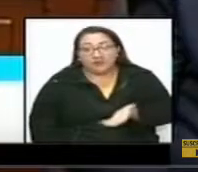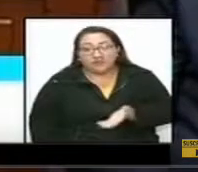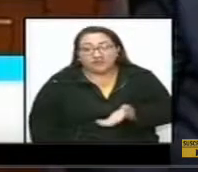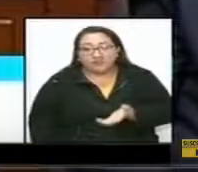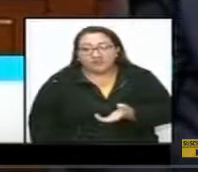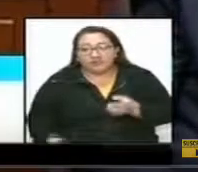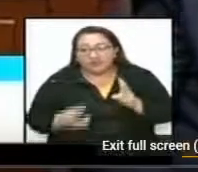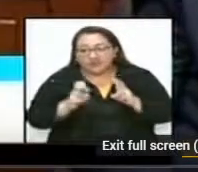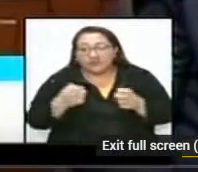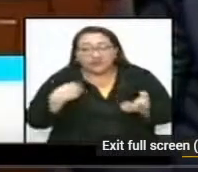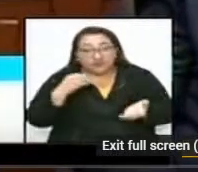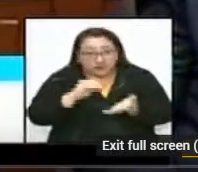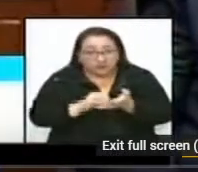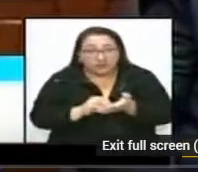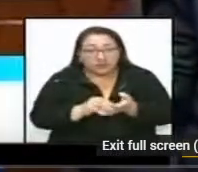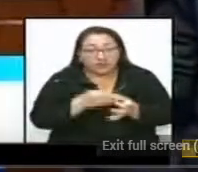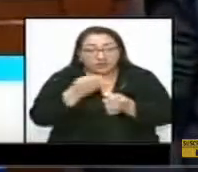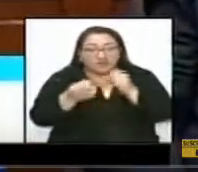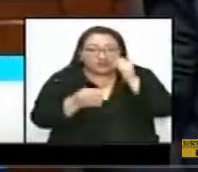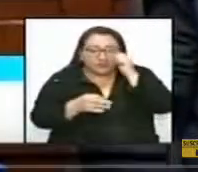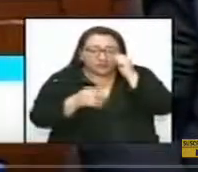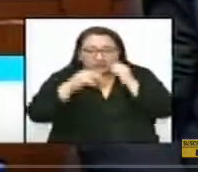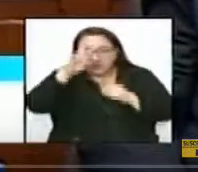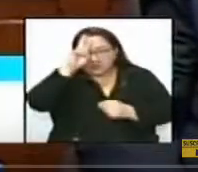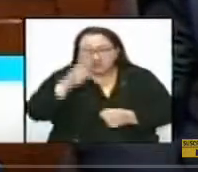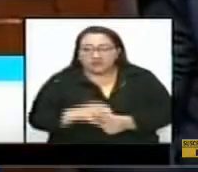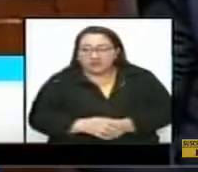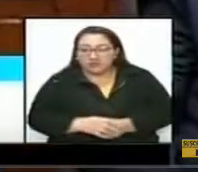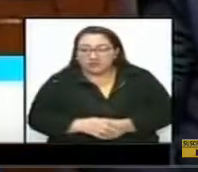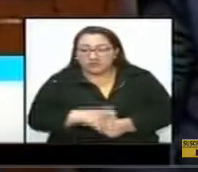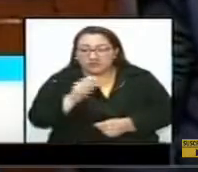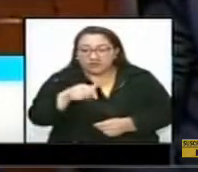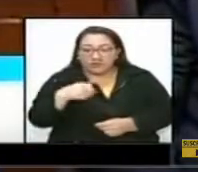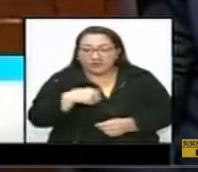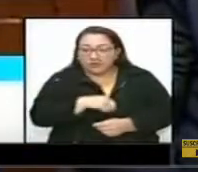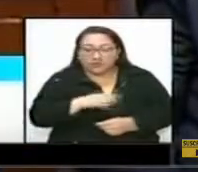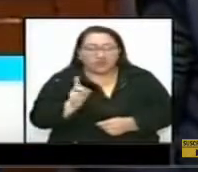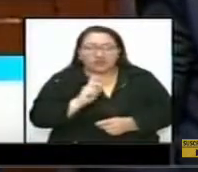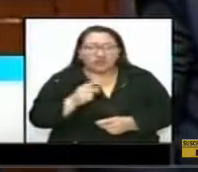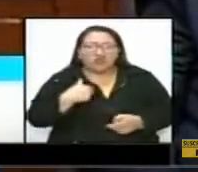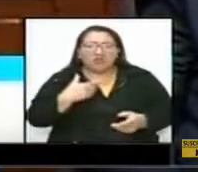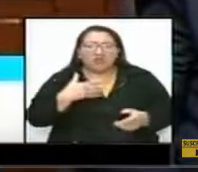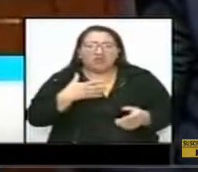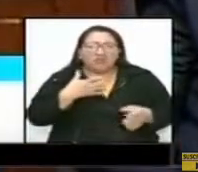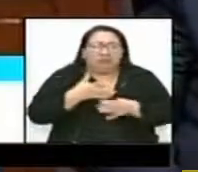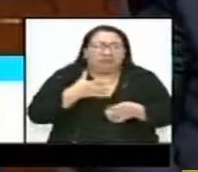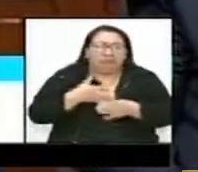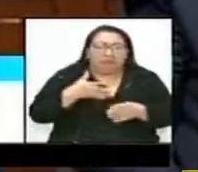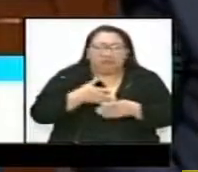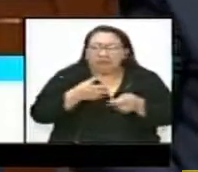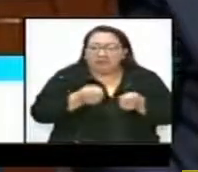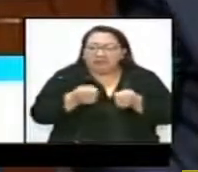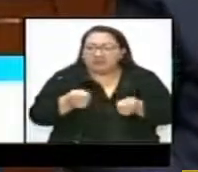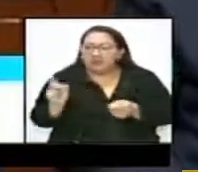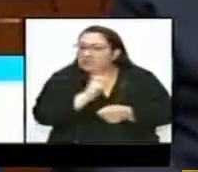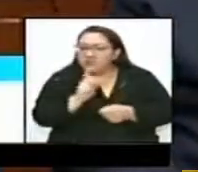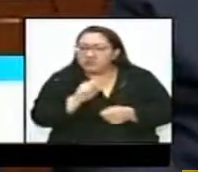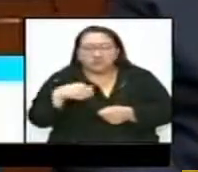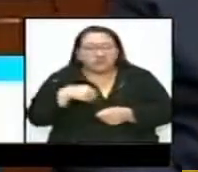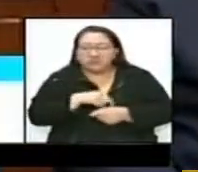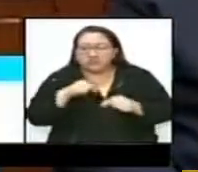es un tema que hay que ponerse en la consideración del país acá nosotros no estamos para obstruir acá nosotros no estamos